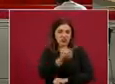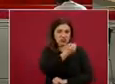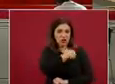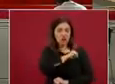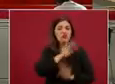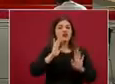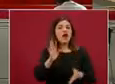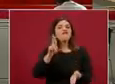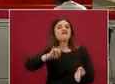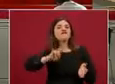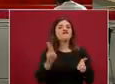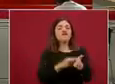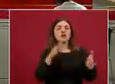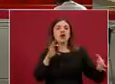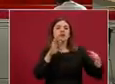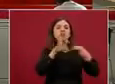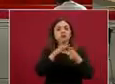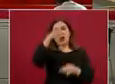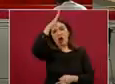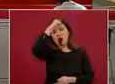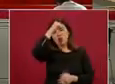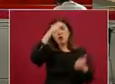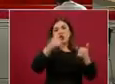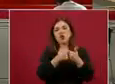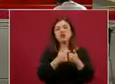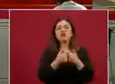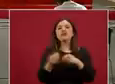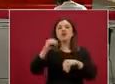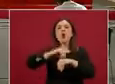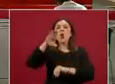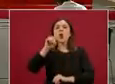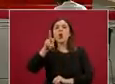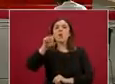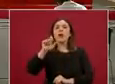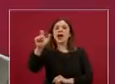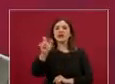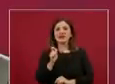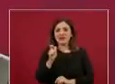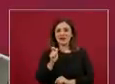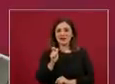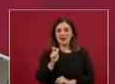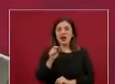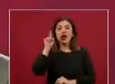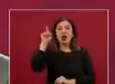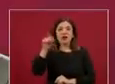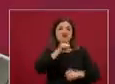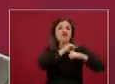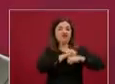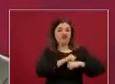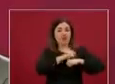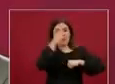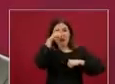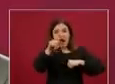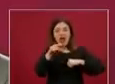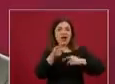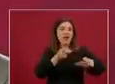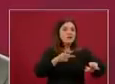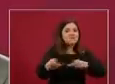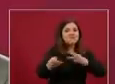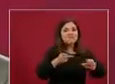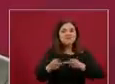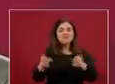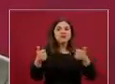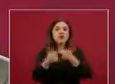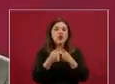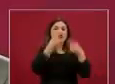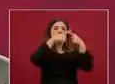firmó ya el convenio con la plataforma COVAX o COVAX, que es la plataforma de colaboración impulsada